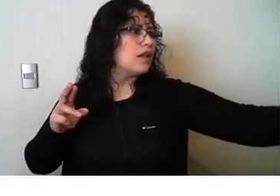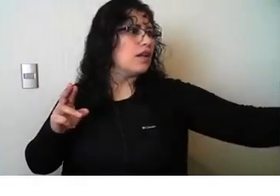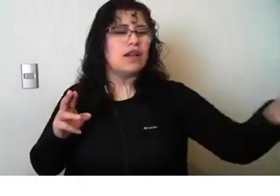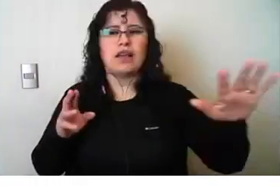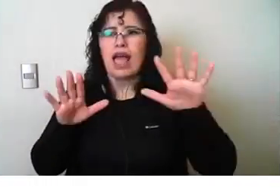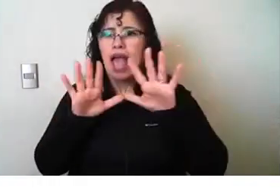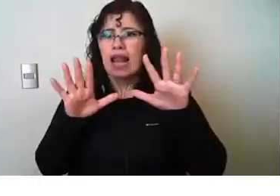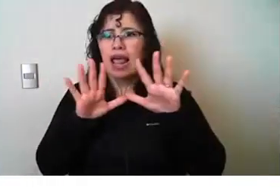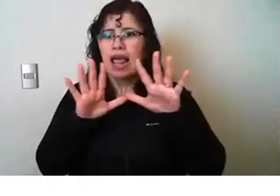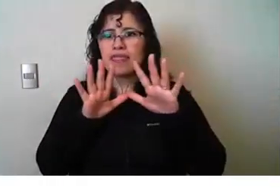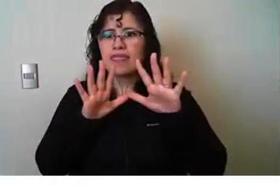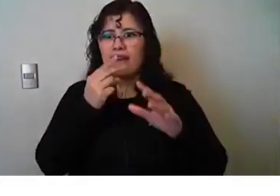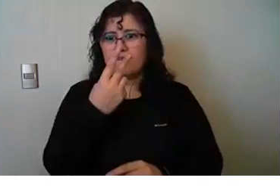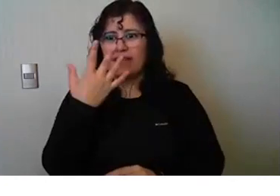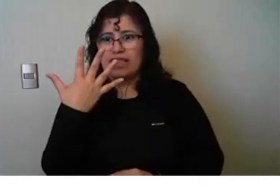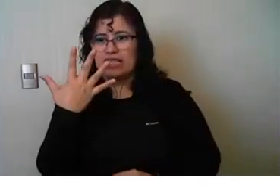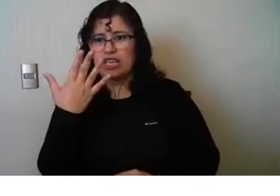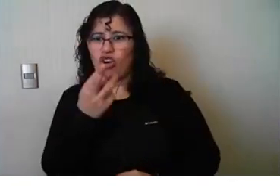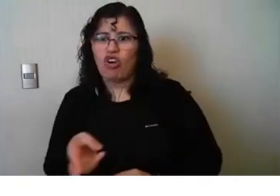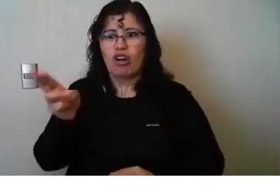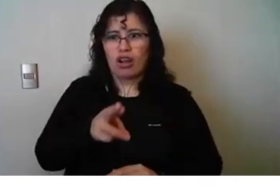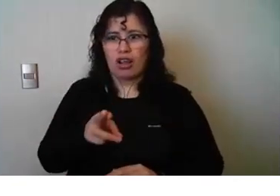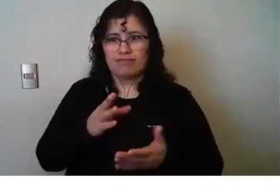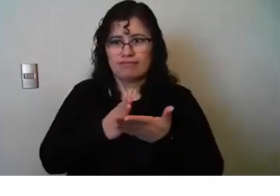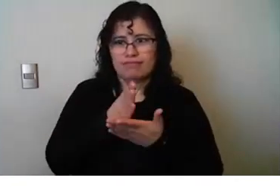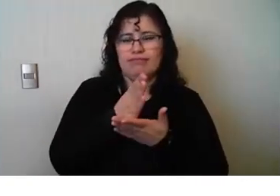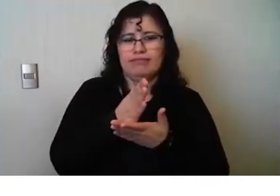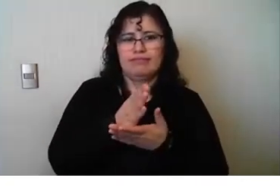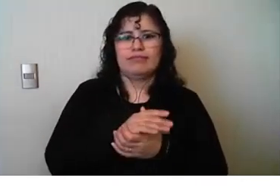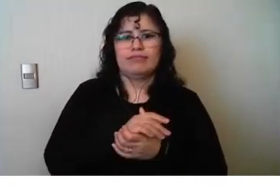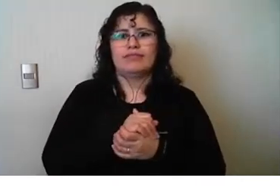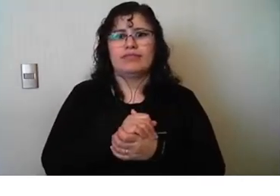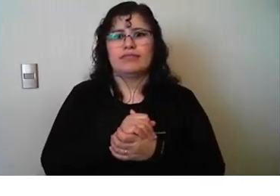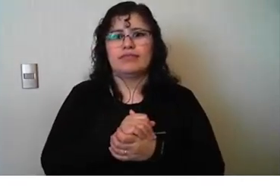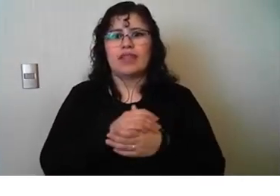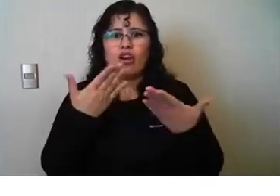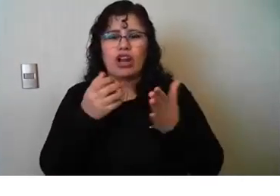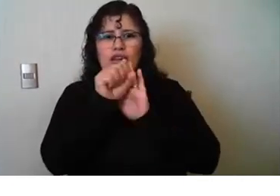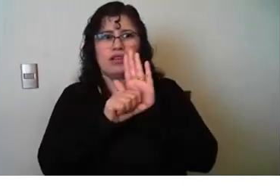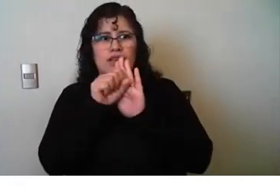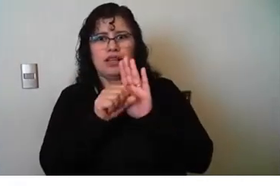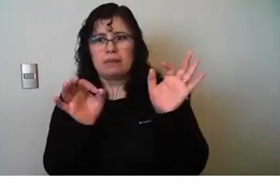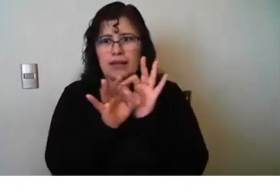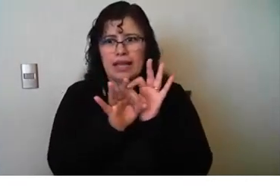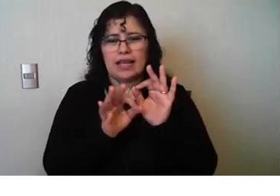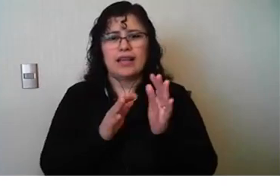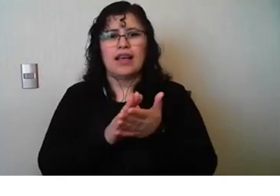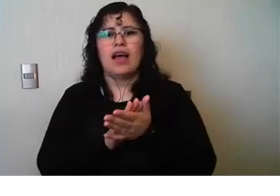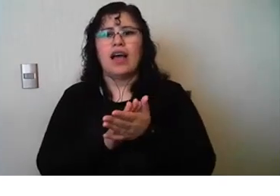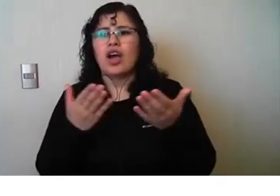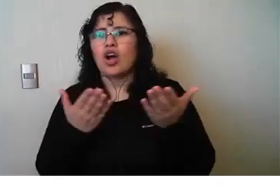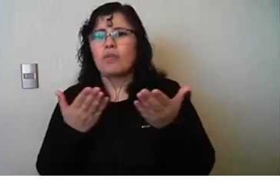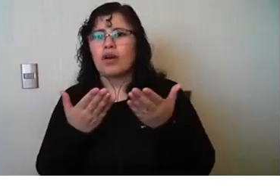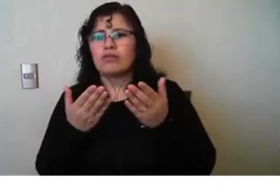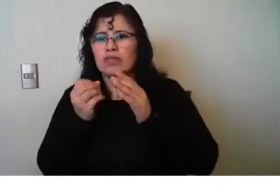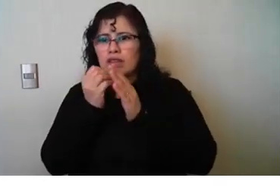primer repaso. Voy a dejar relatado esto para que quede grabado lo que corresponde ahora a la salida o el drenaje de